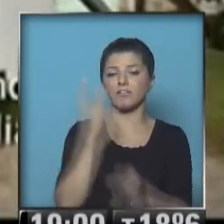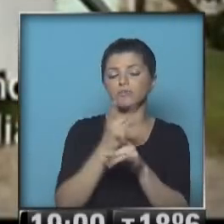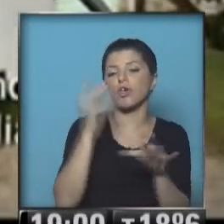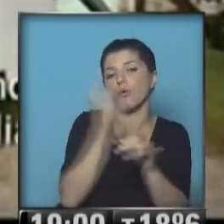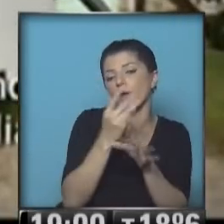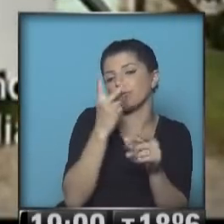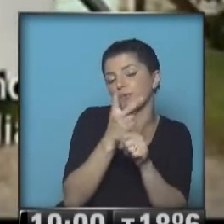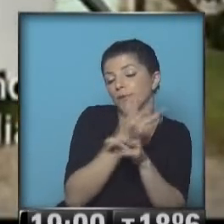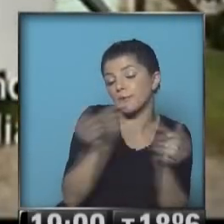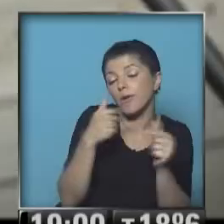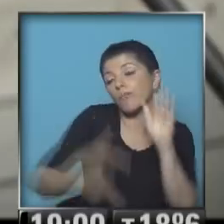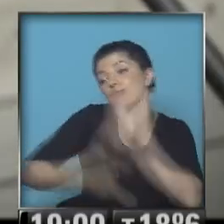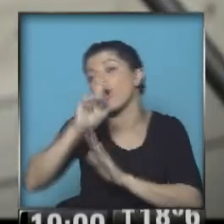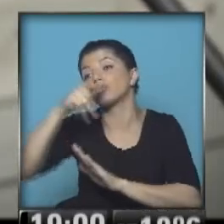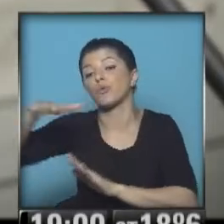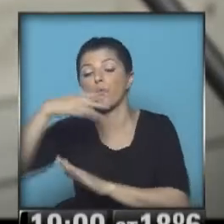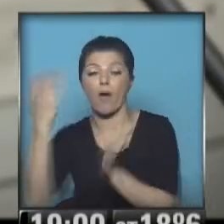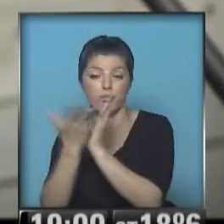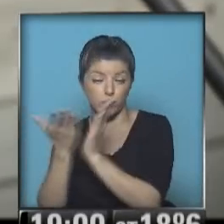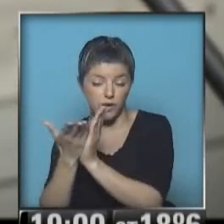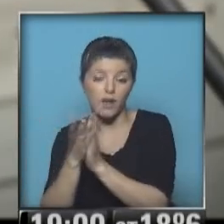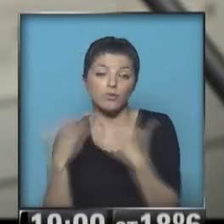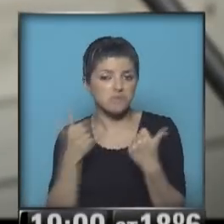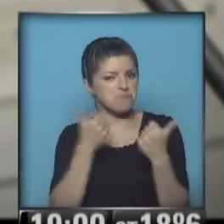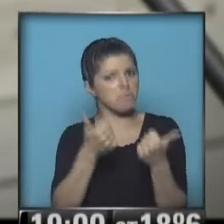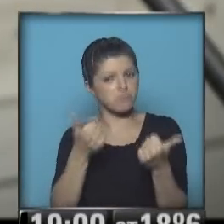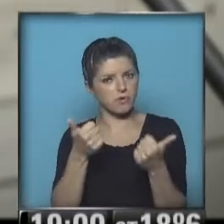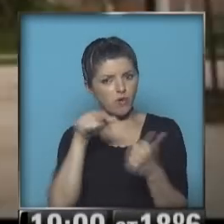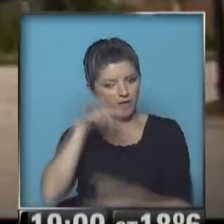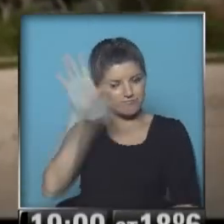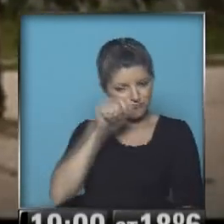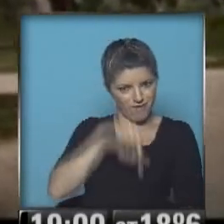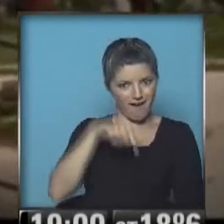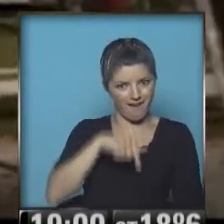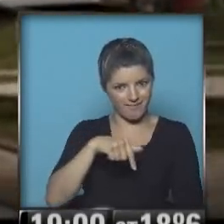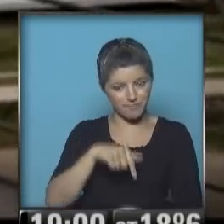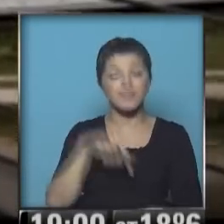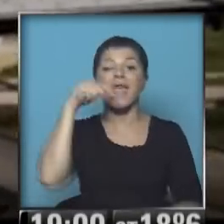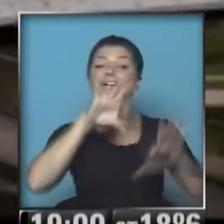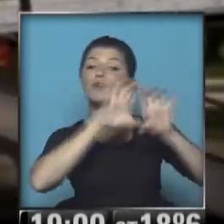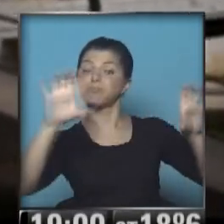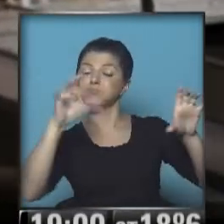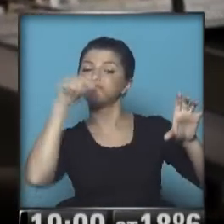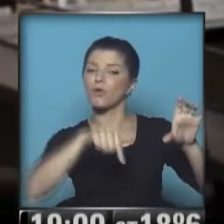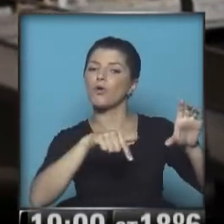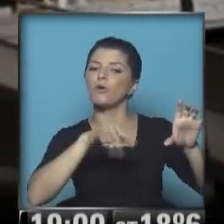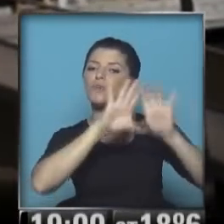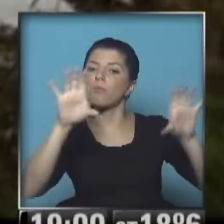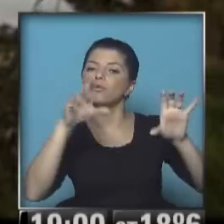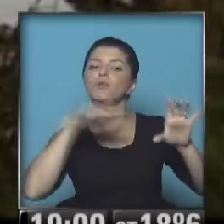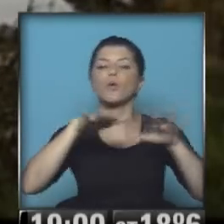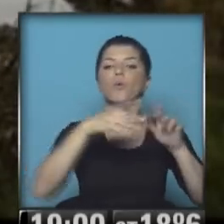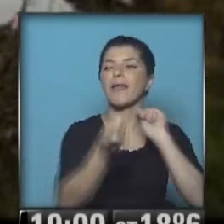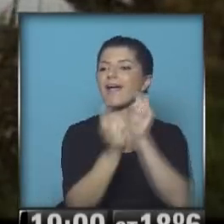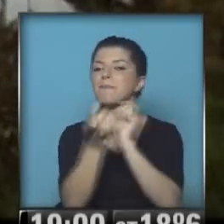secundaria, nos tenemos que ir a otro lado a estudiar, y entonces está muy bueno que hayan traído para acá. Las aulas talleres móviles son estructuras transportables